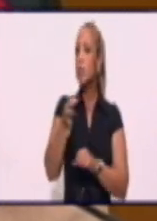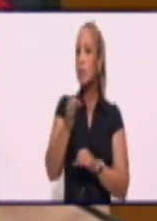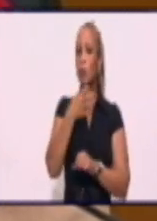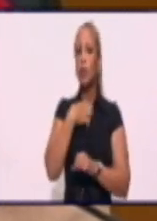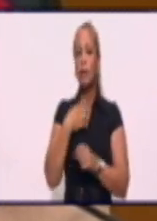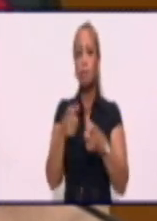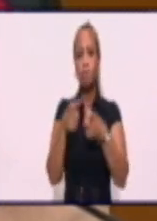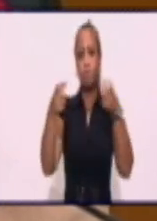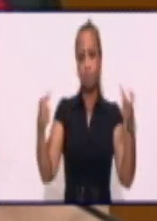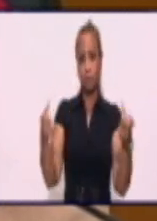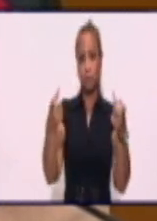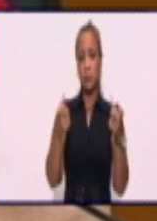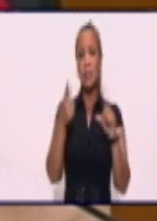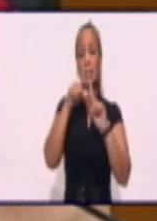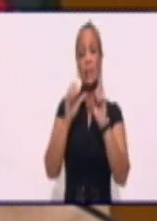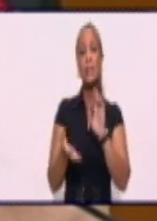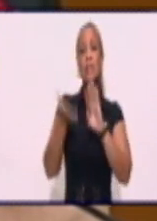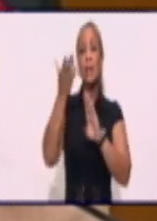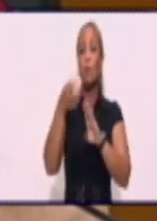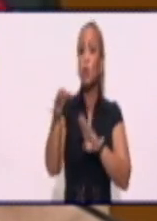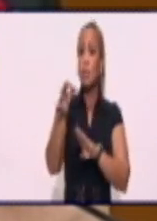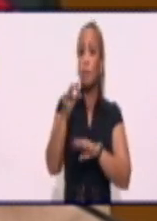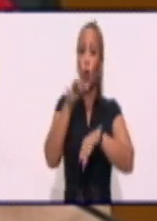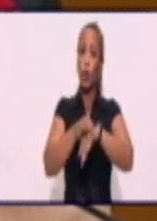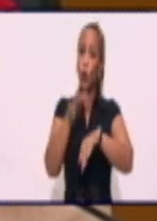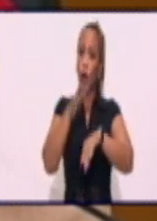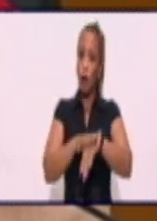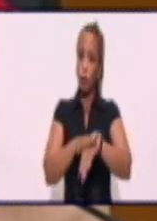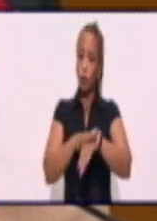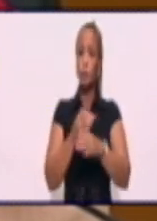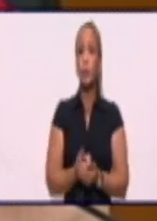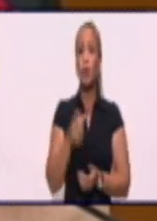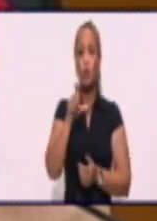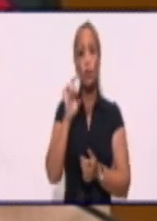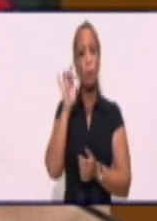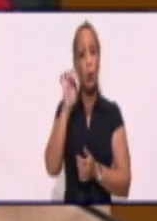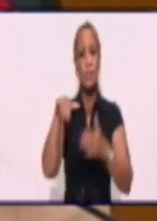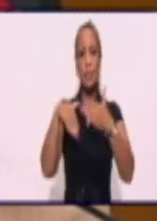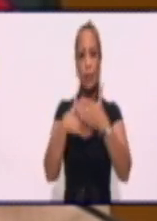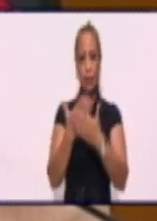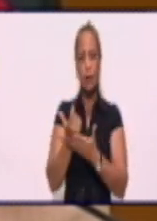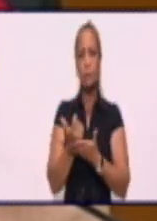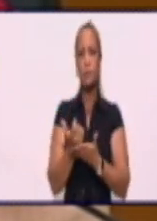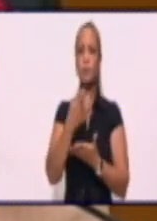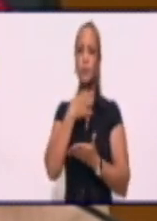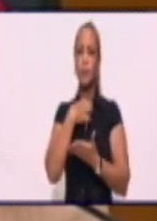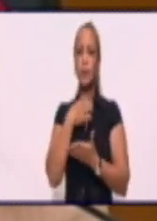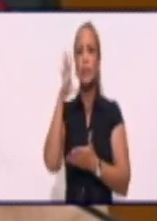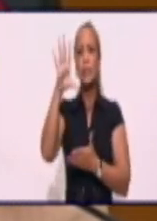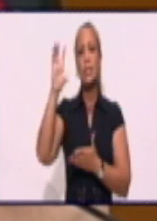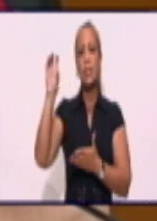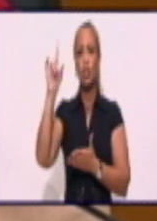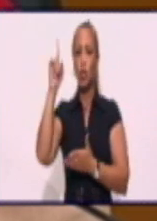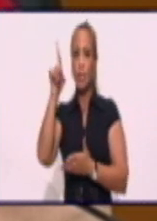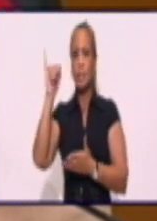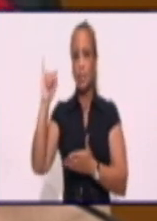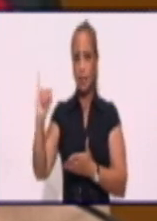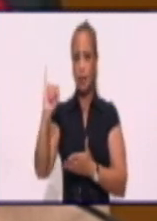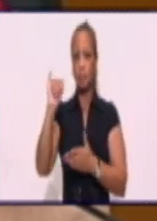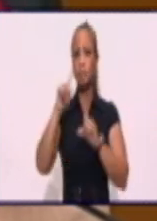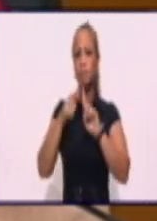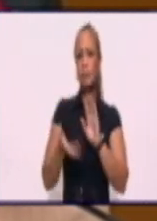una mayor tasa de incidencia son el municipio Riocauto, que en los últimos 15 días ha reportado 516 casos y tiene una